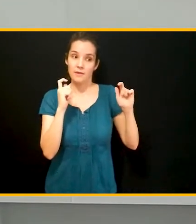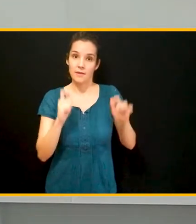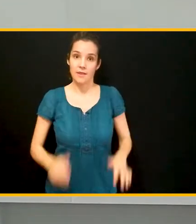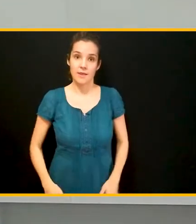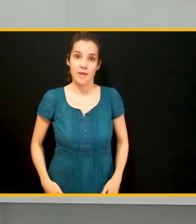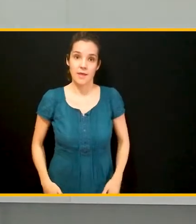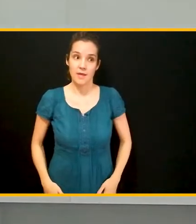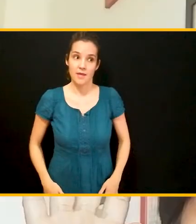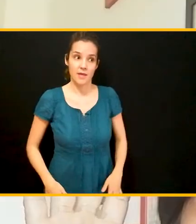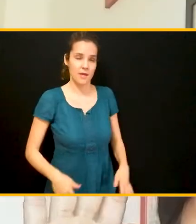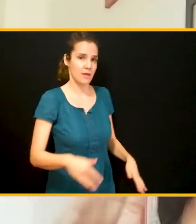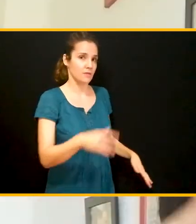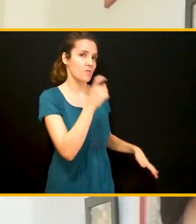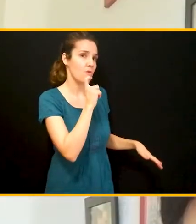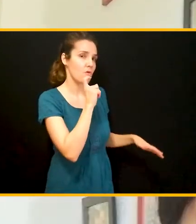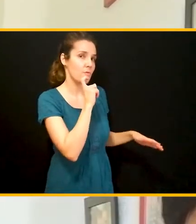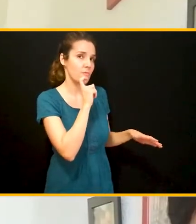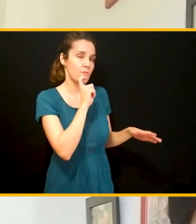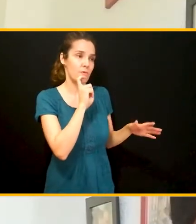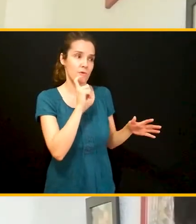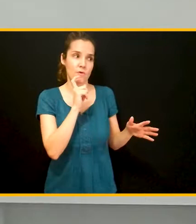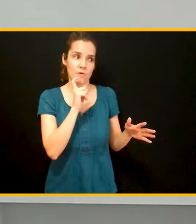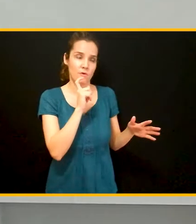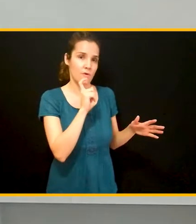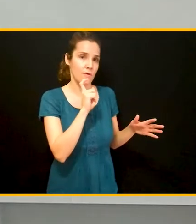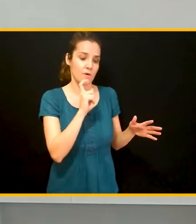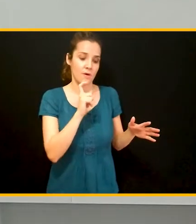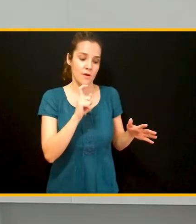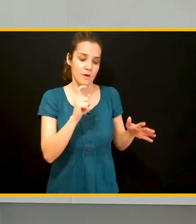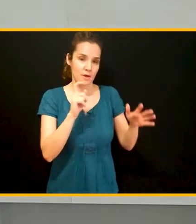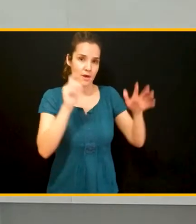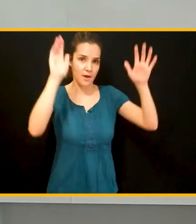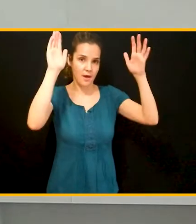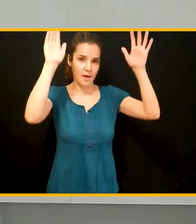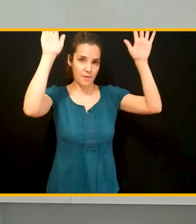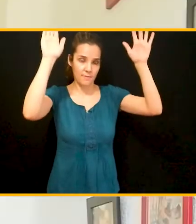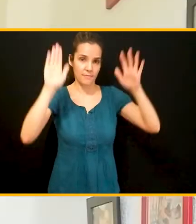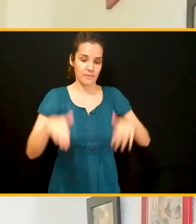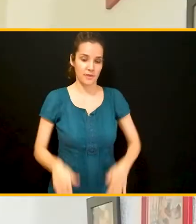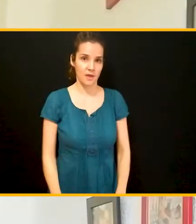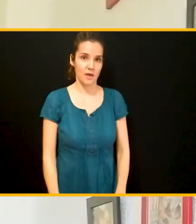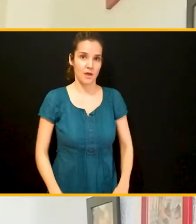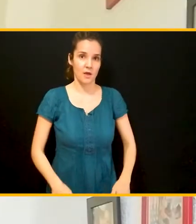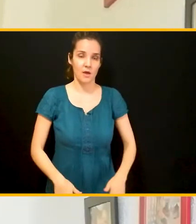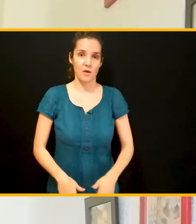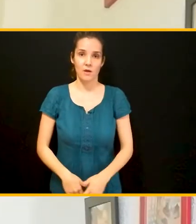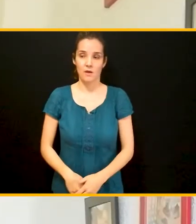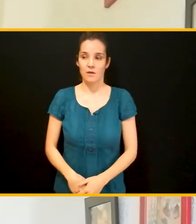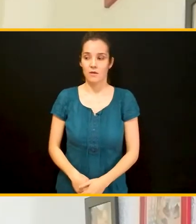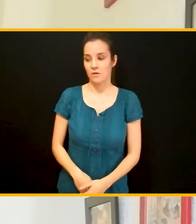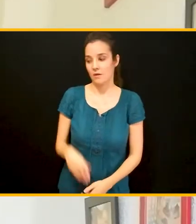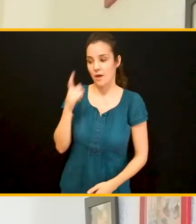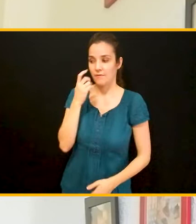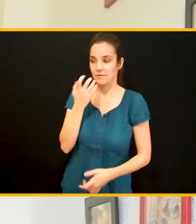legs are right and up and down. Voy a ver si nos van a echar